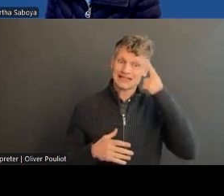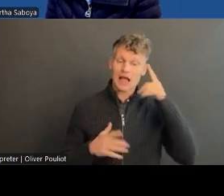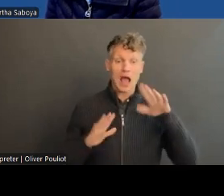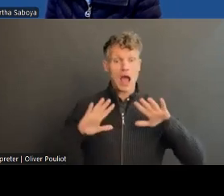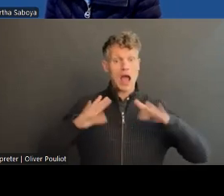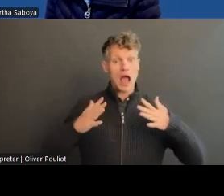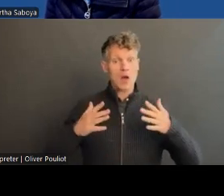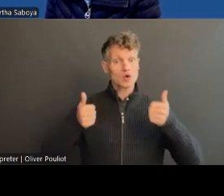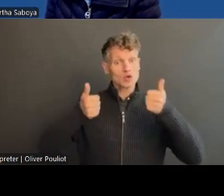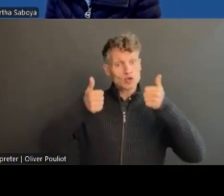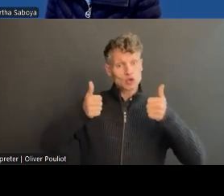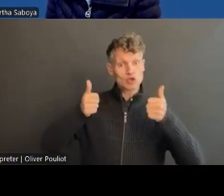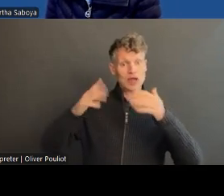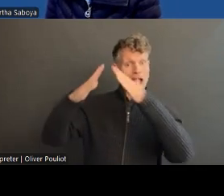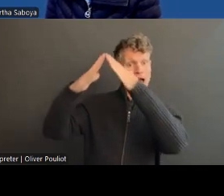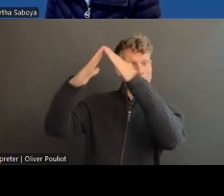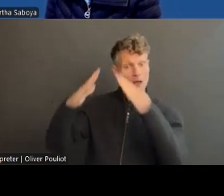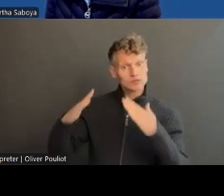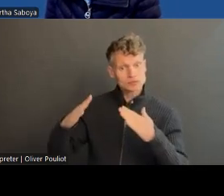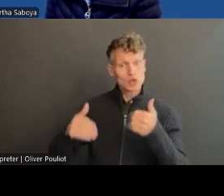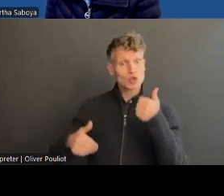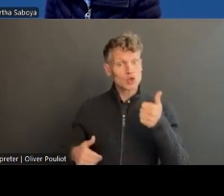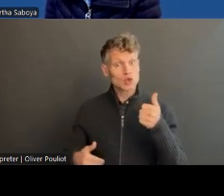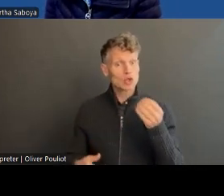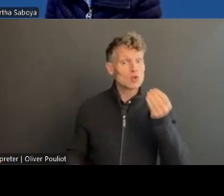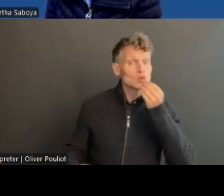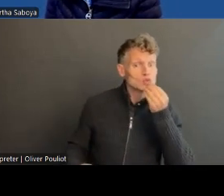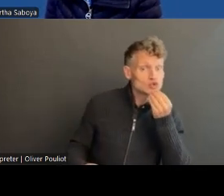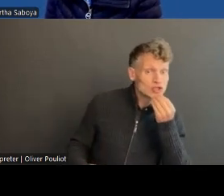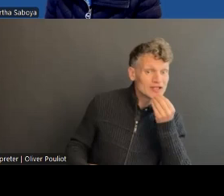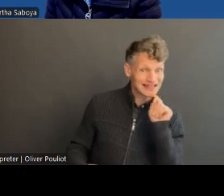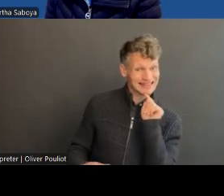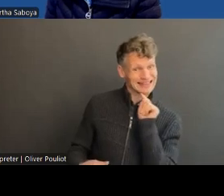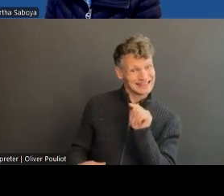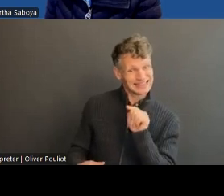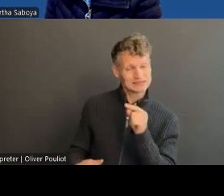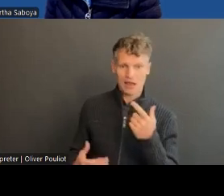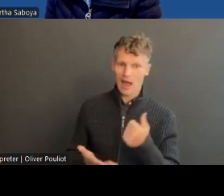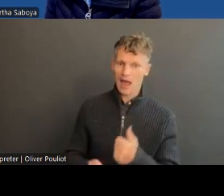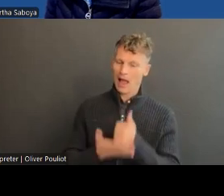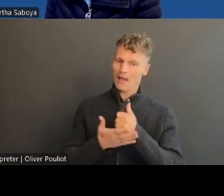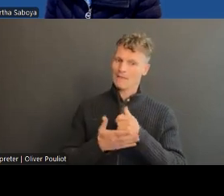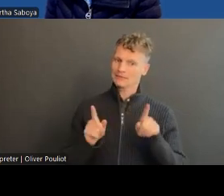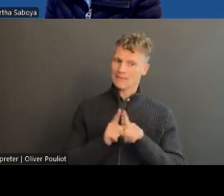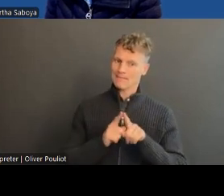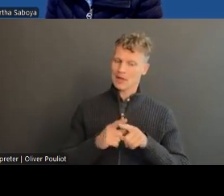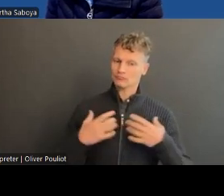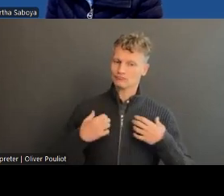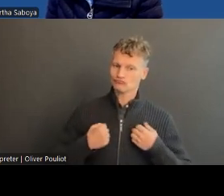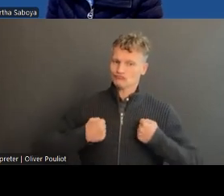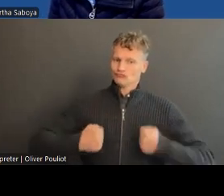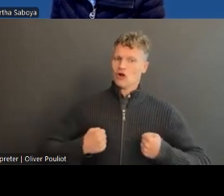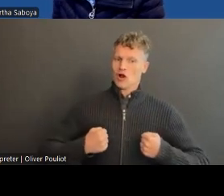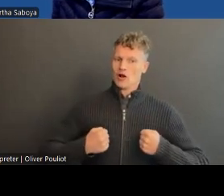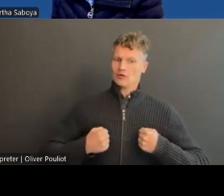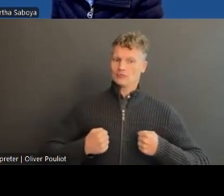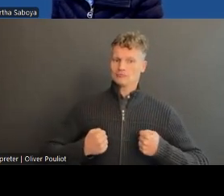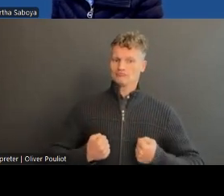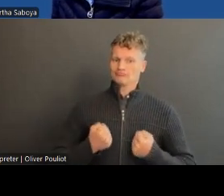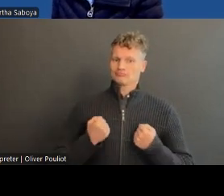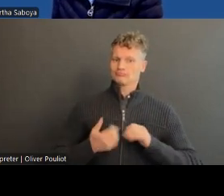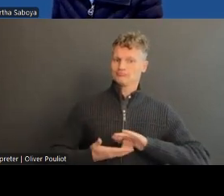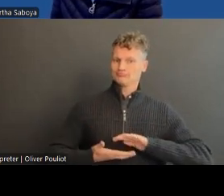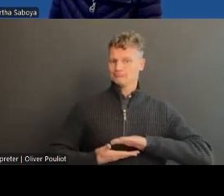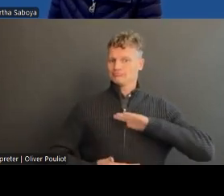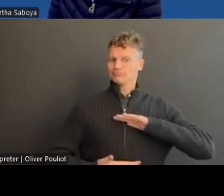hablar del acceso a la vivienda segura, a la nutrición, que son componentes básicos para poder eliminar